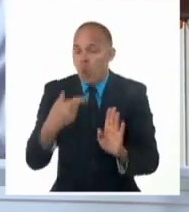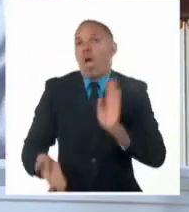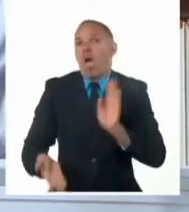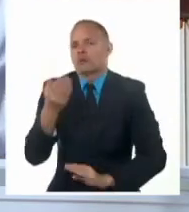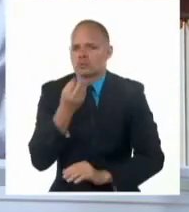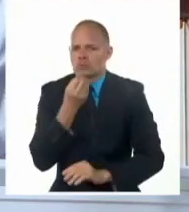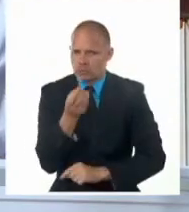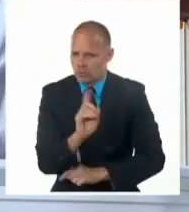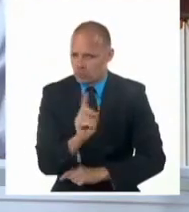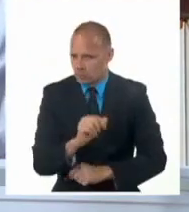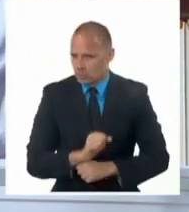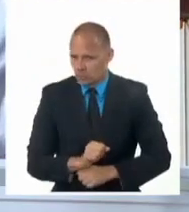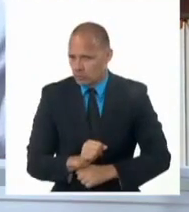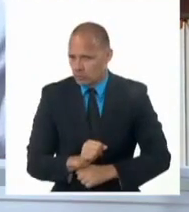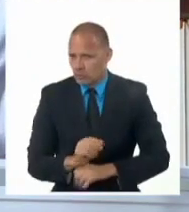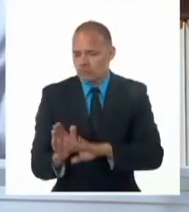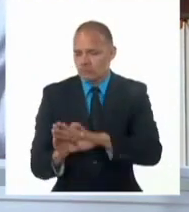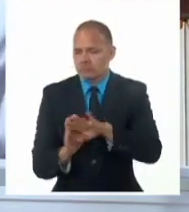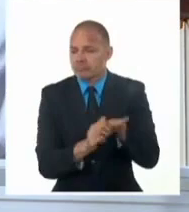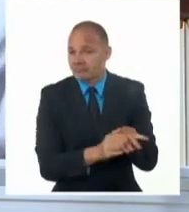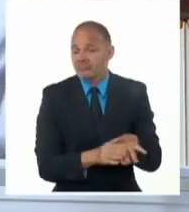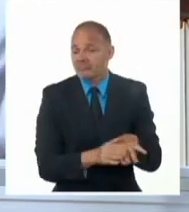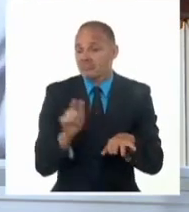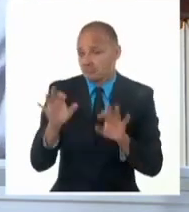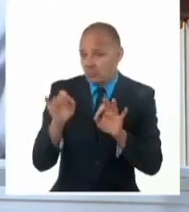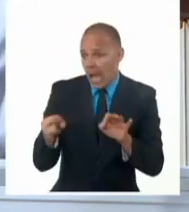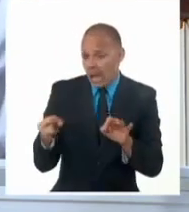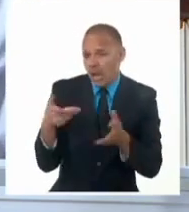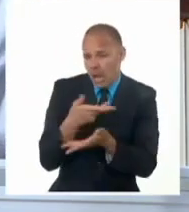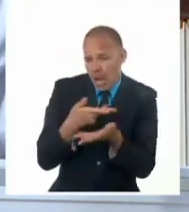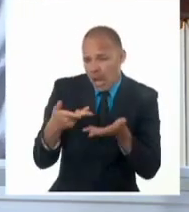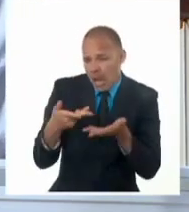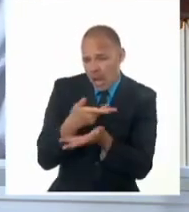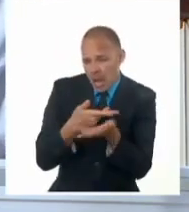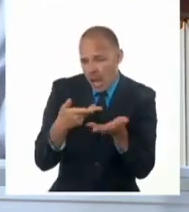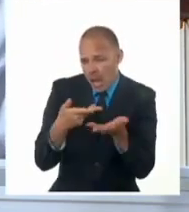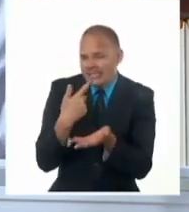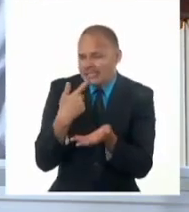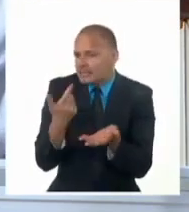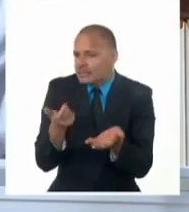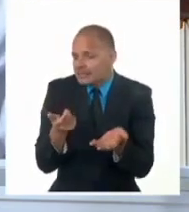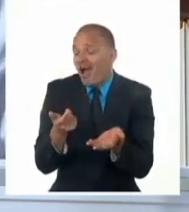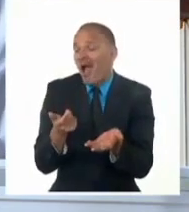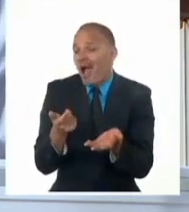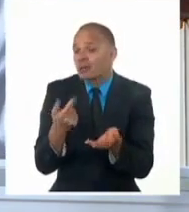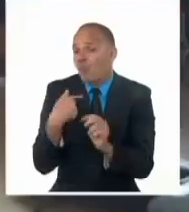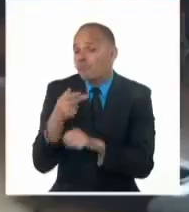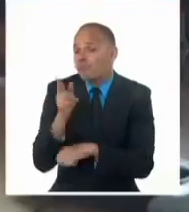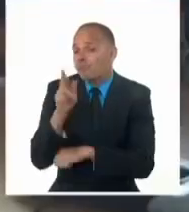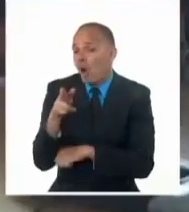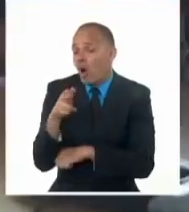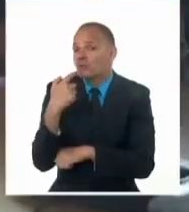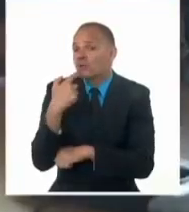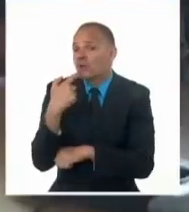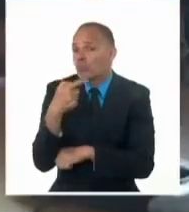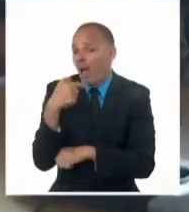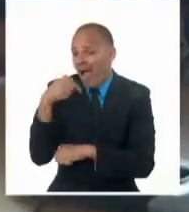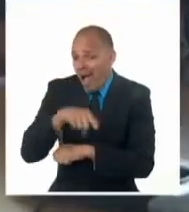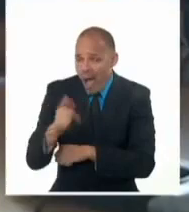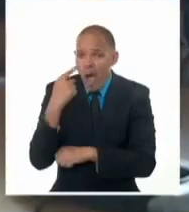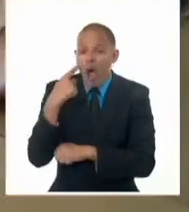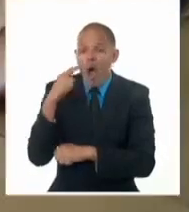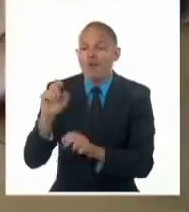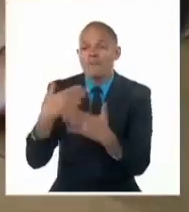de la energía. Antes de concluir estos análisis, la indicación de que cada una de las medidas en el sector